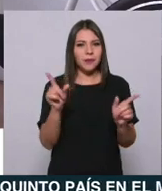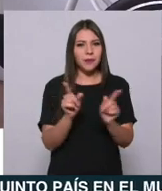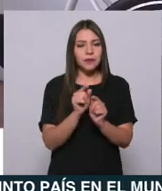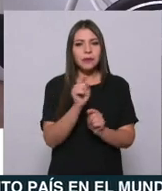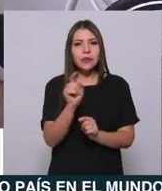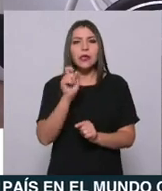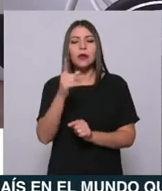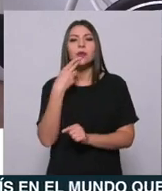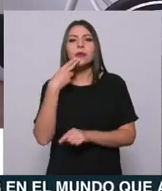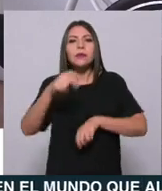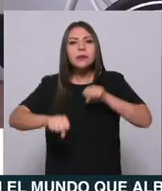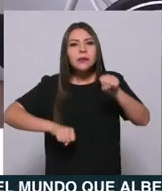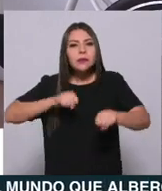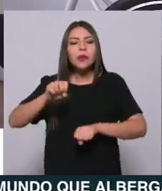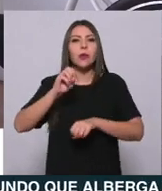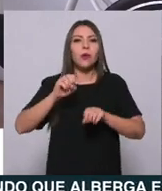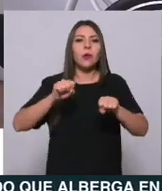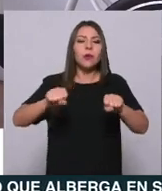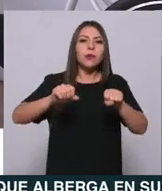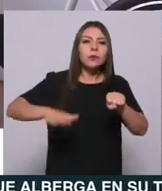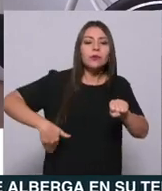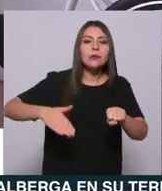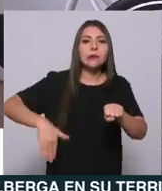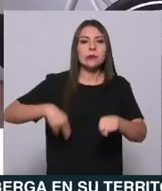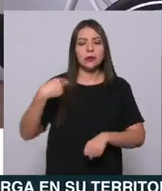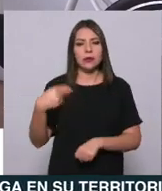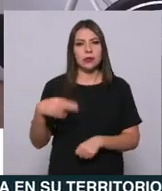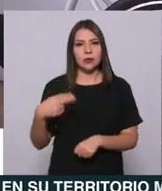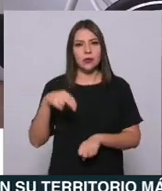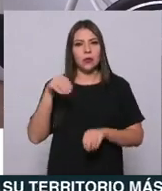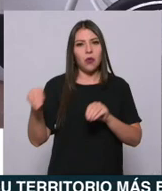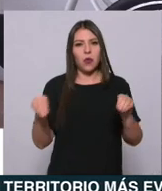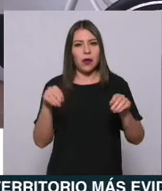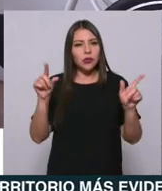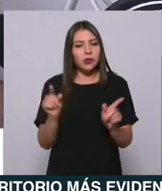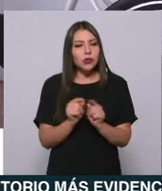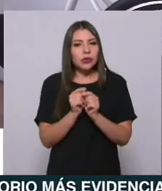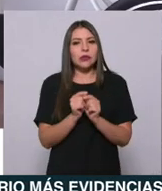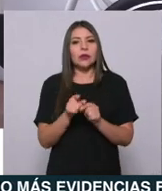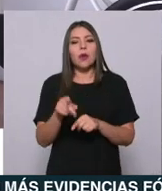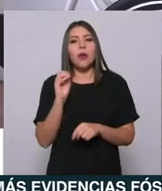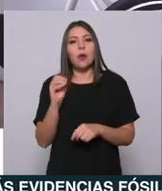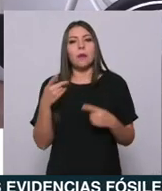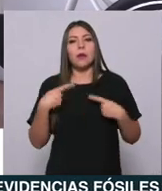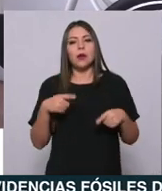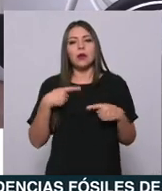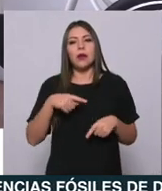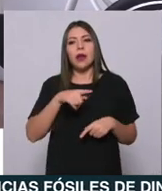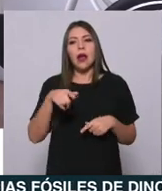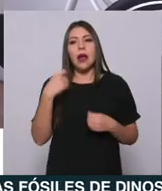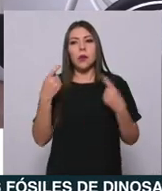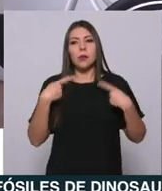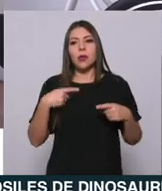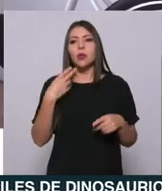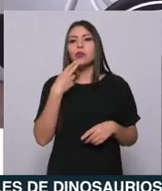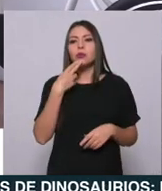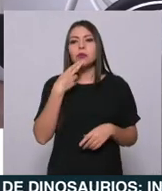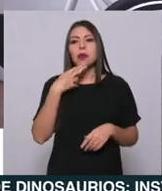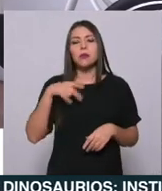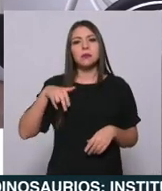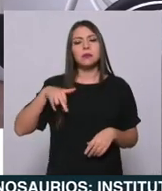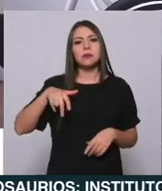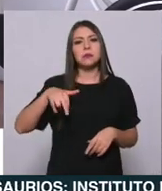en realidad seres humanos que se trasladan principalmente a pie, ¿no? Y precisamente cuando hacemos el